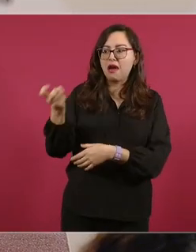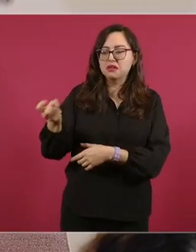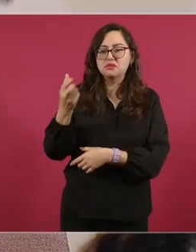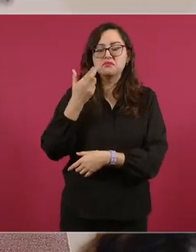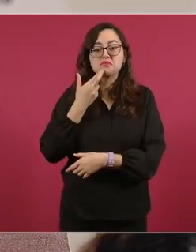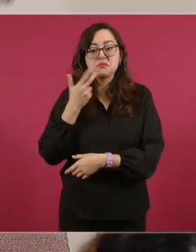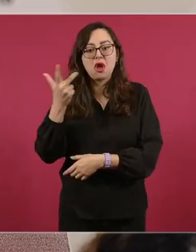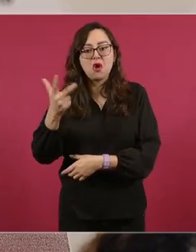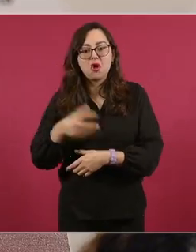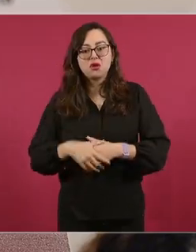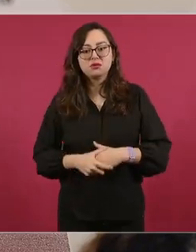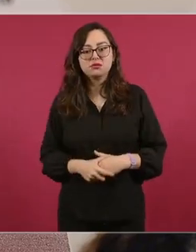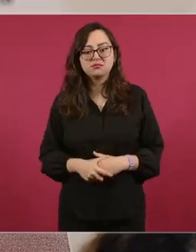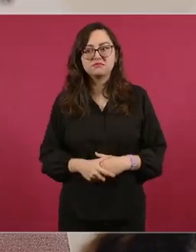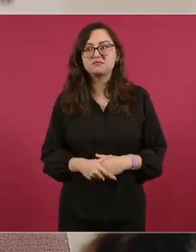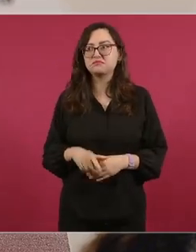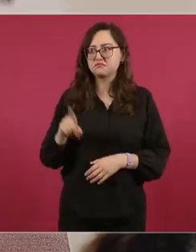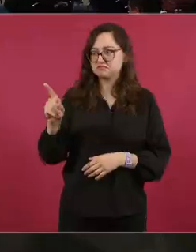en China.